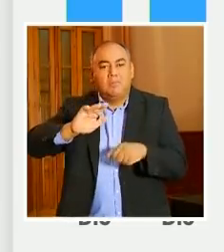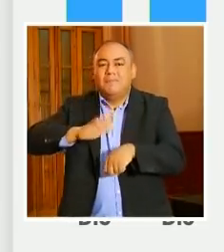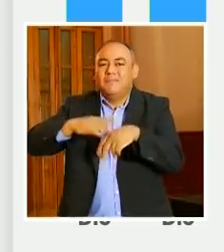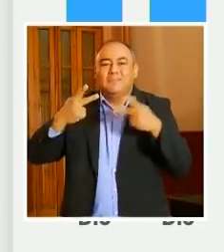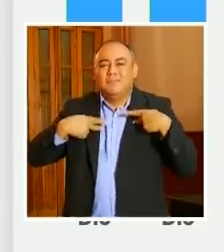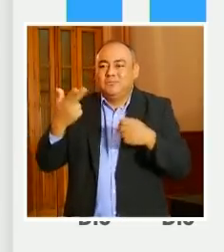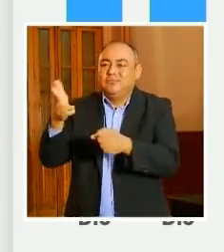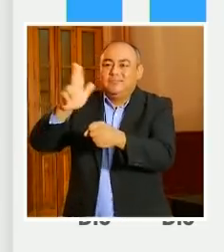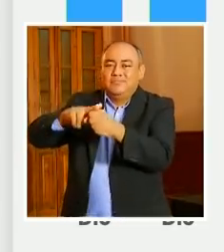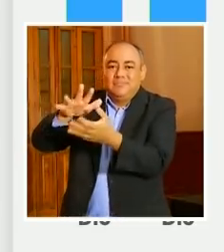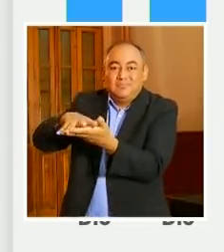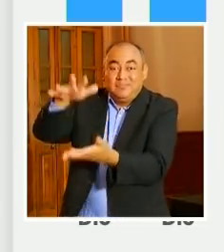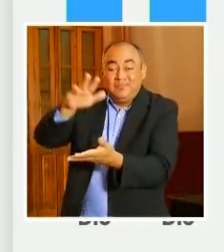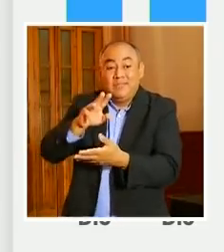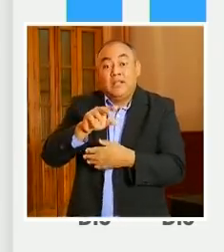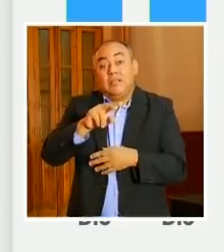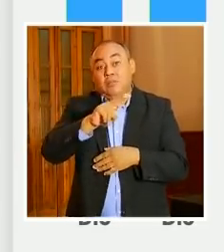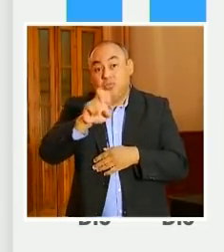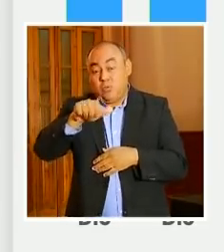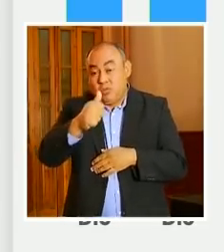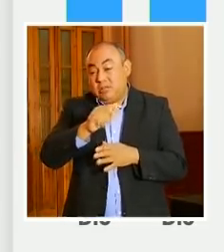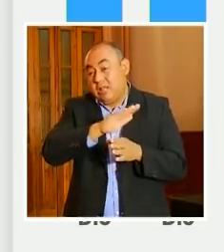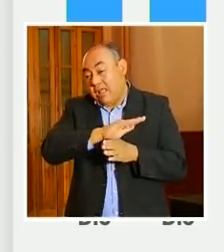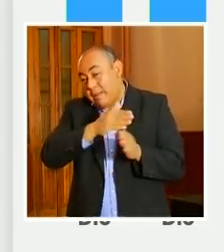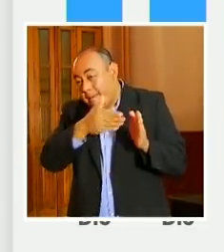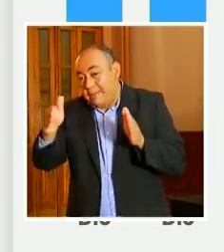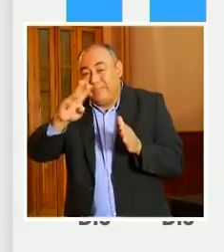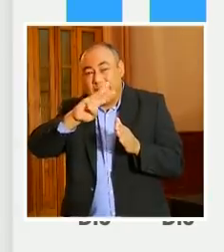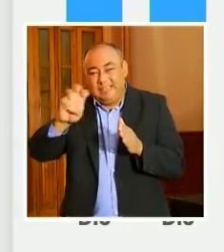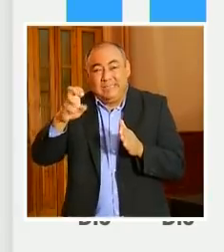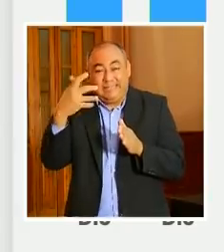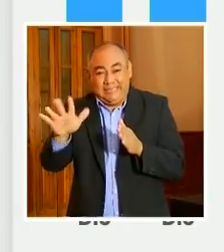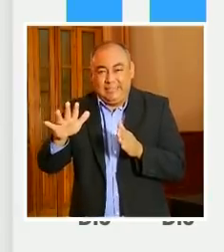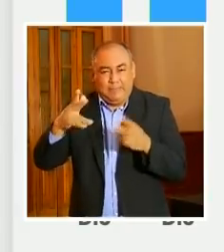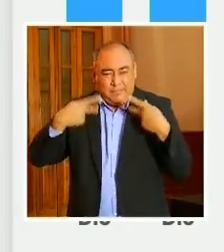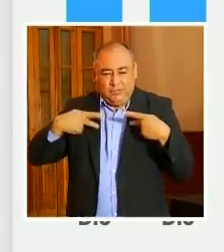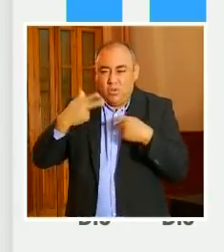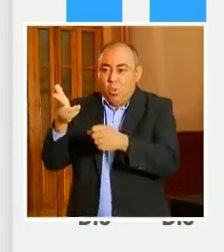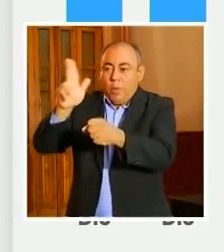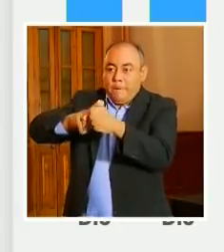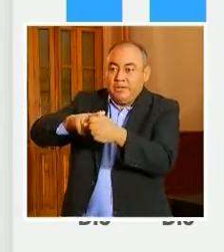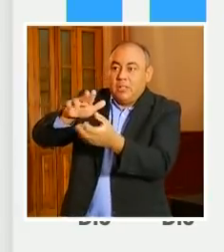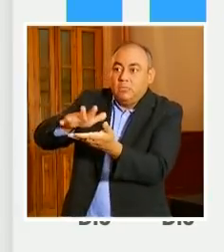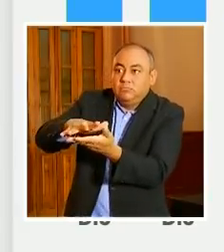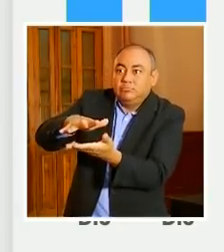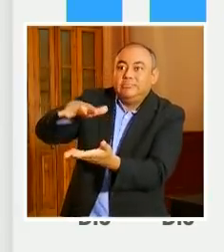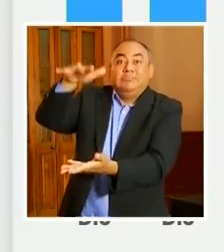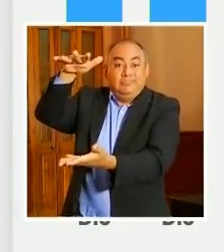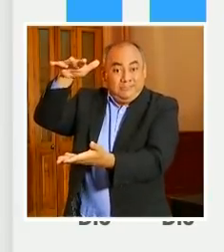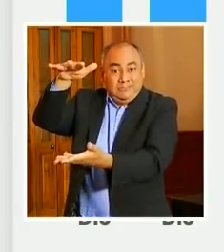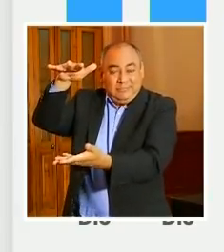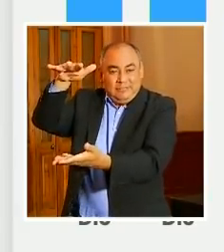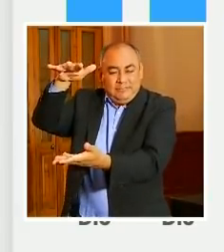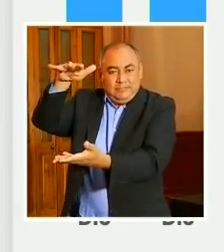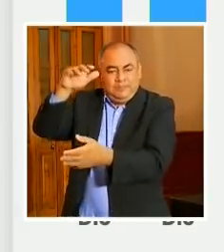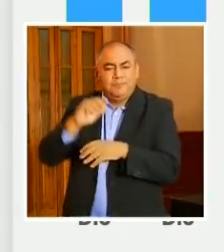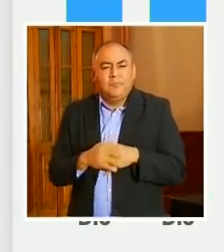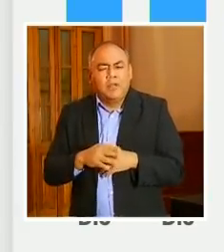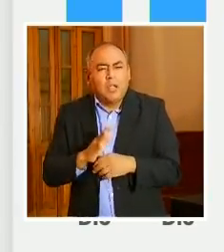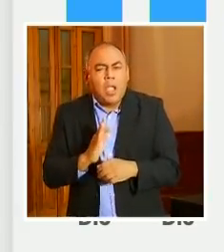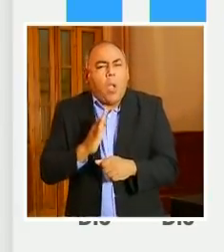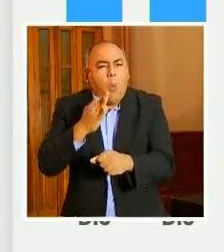310 hospitalizaciones en el estado. En este momento no tenemos hospitales saturados,